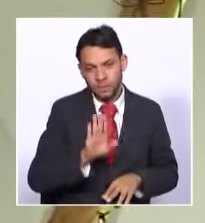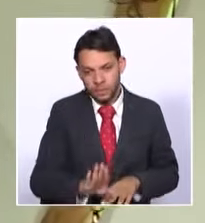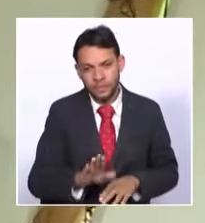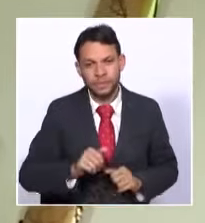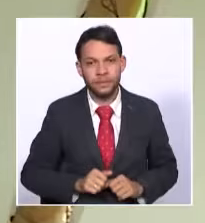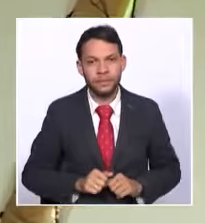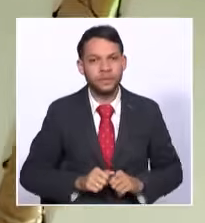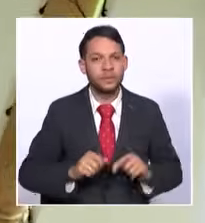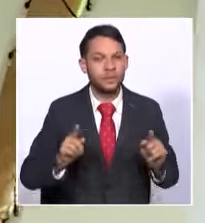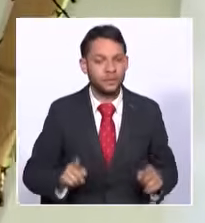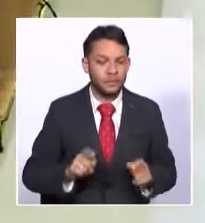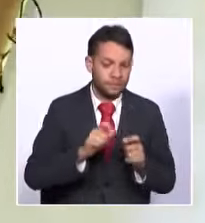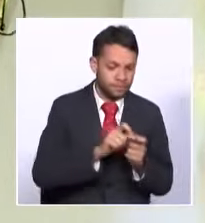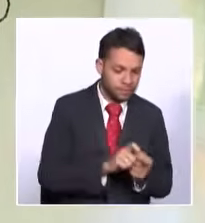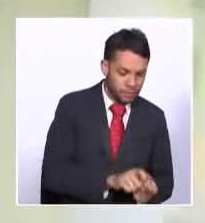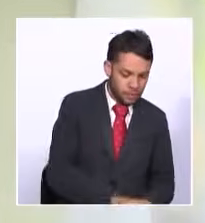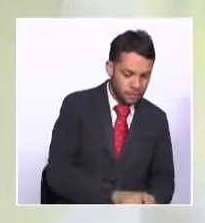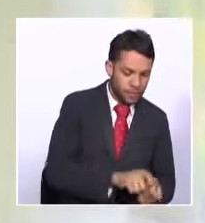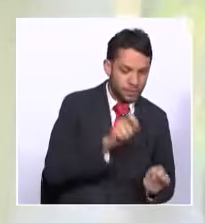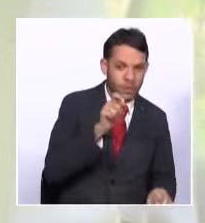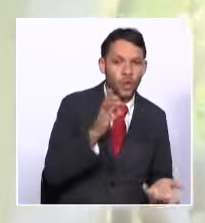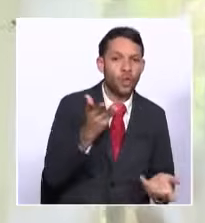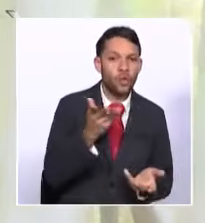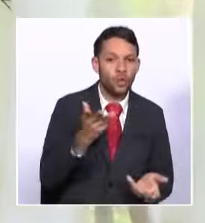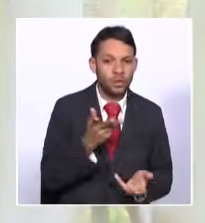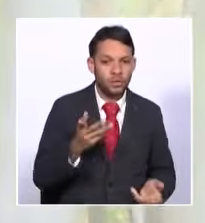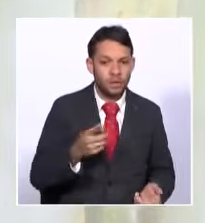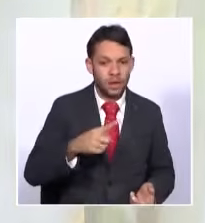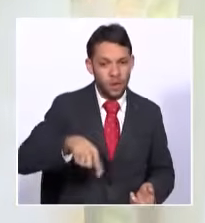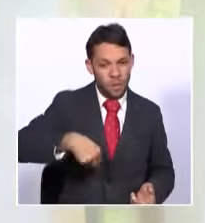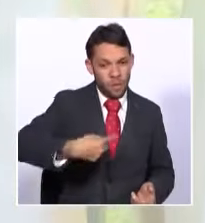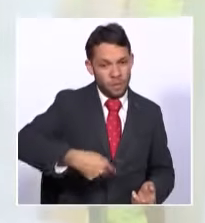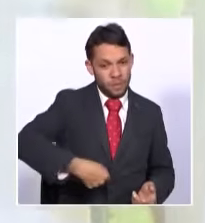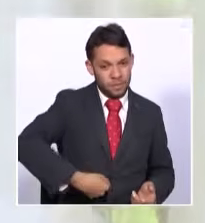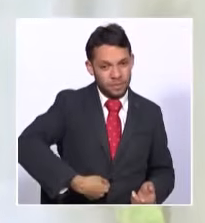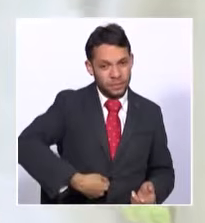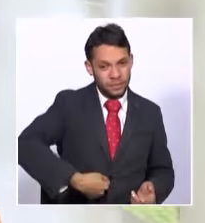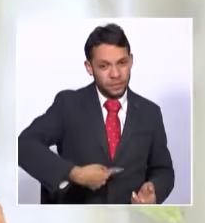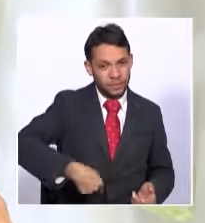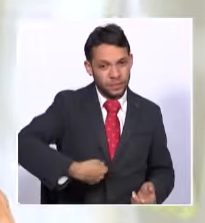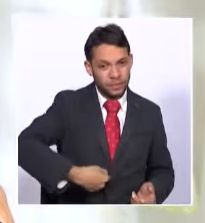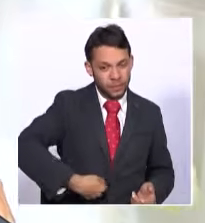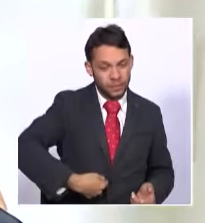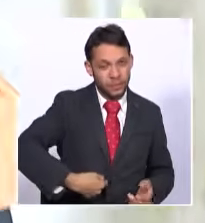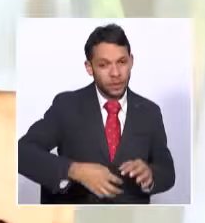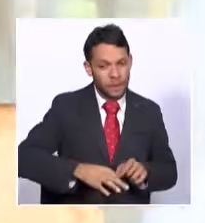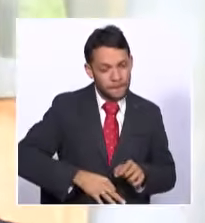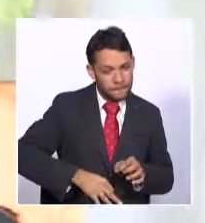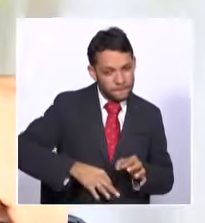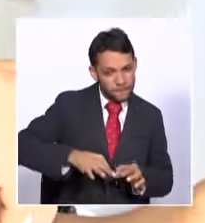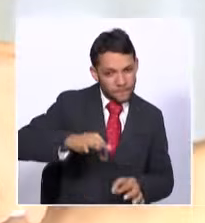real la hacemos desde el ombligo, desde el ombliguito, punto 0.